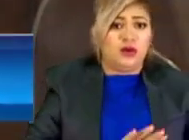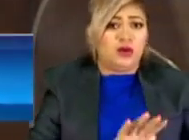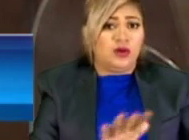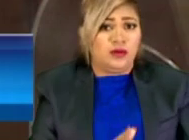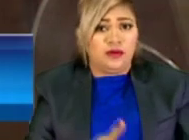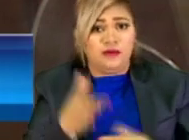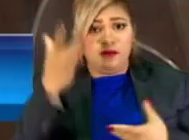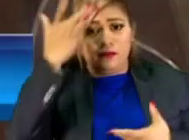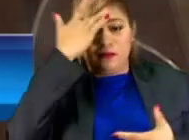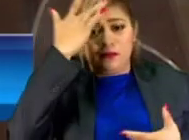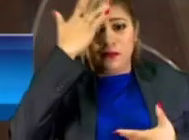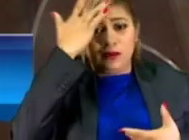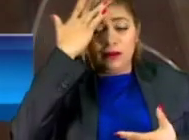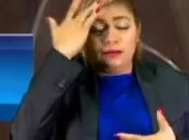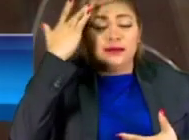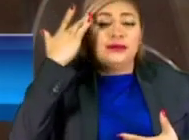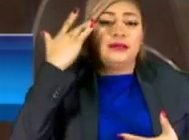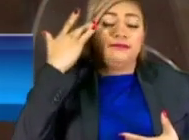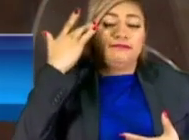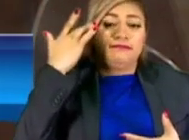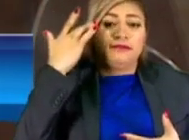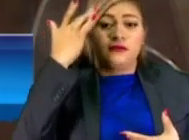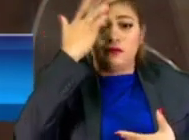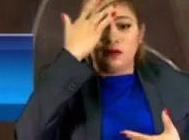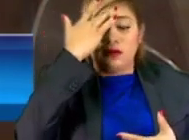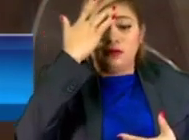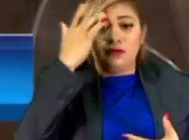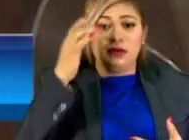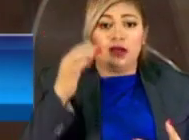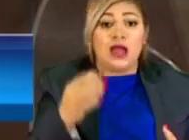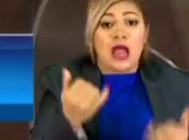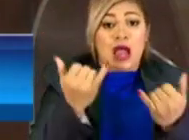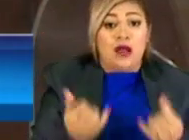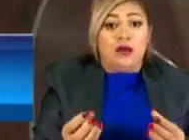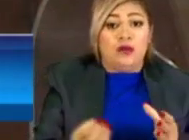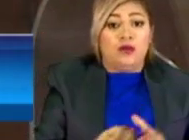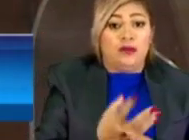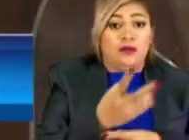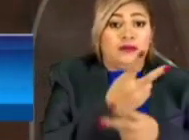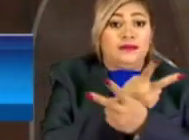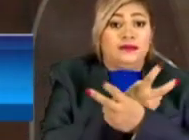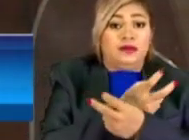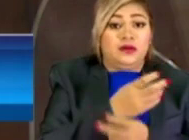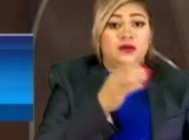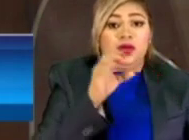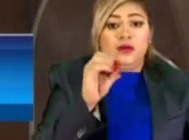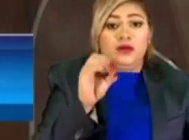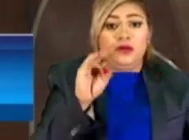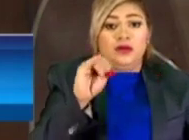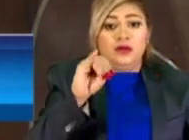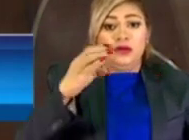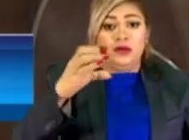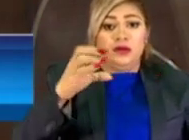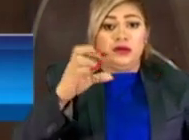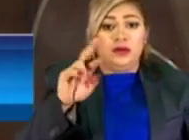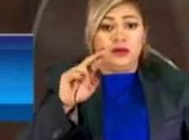cerca. La variante Omicron está avanzando.